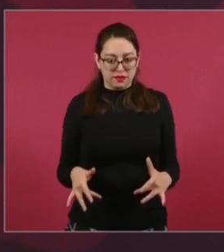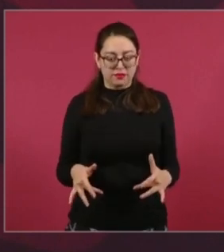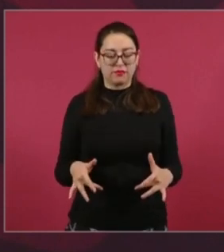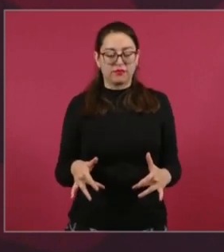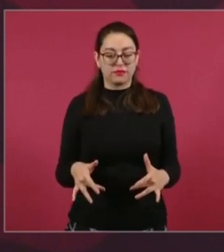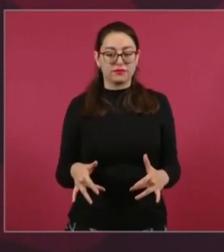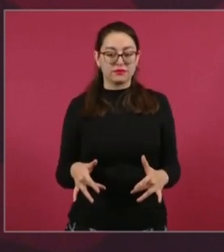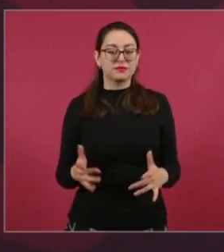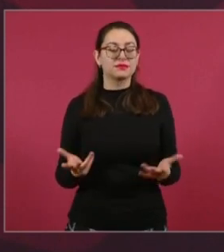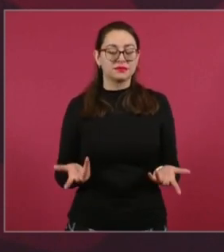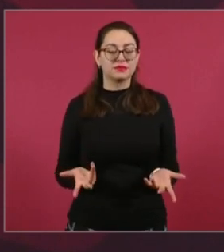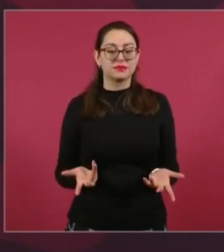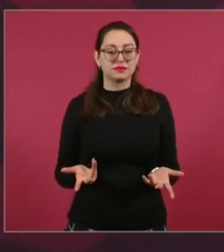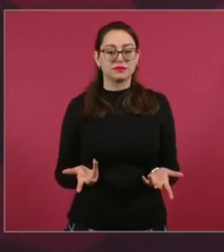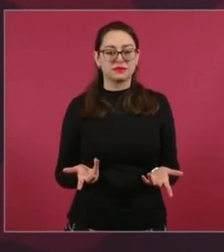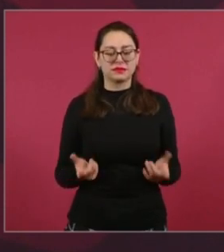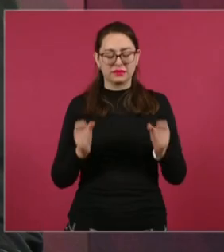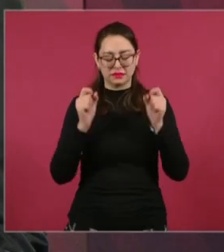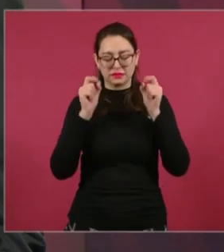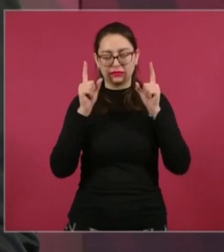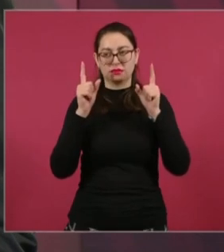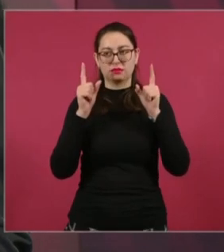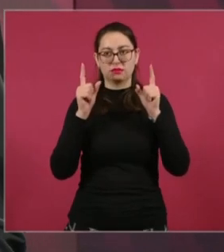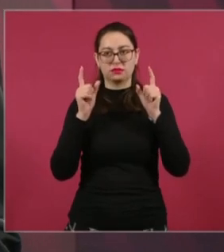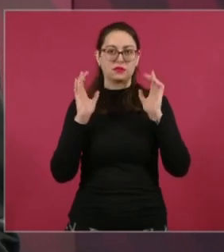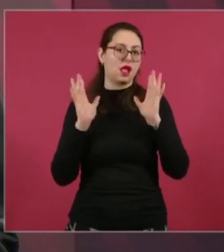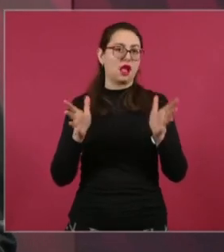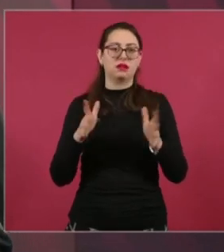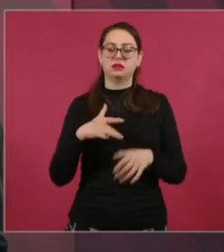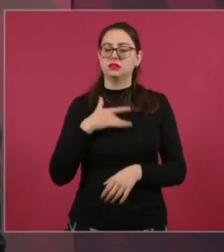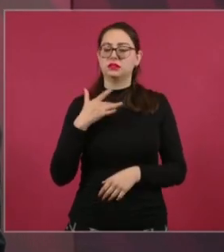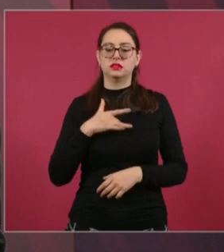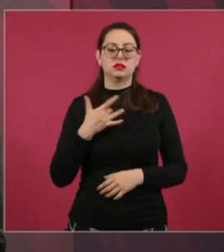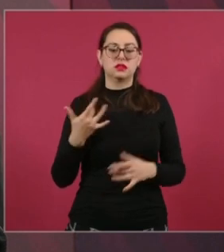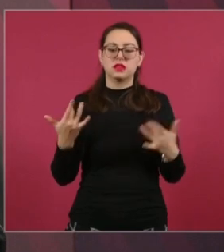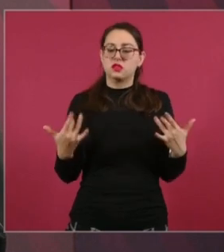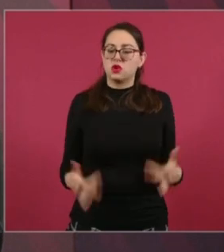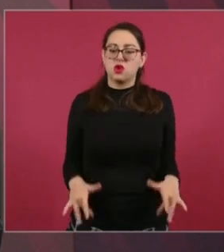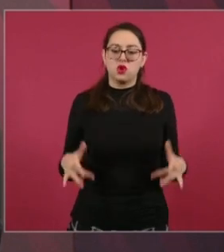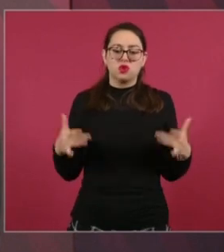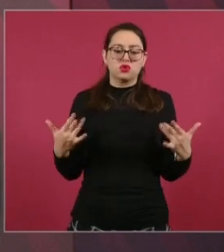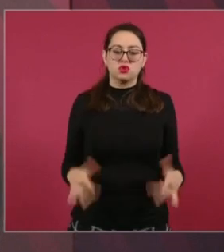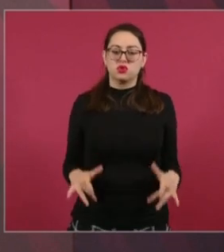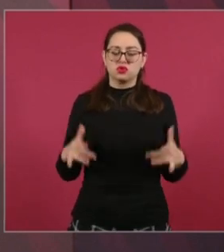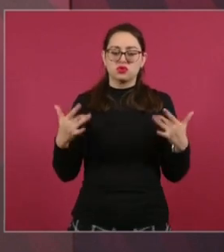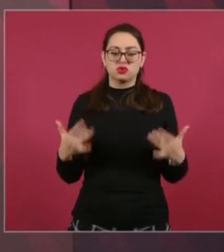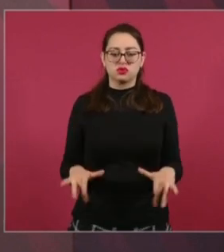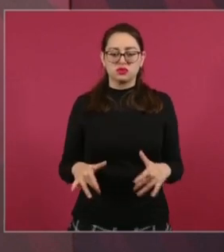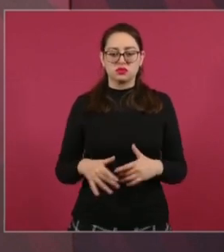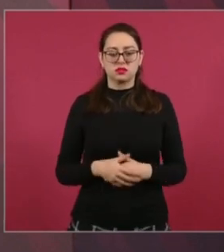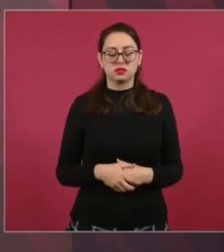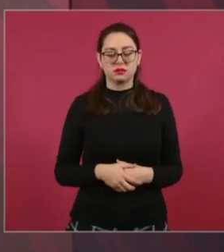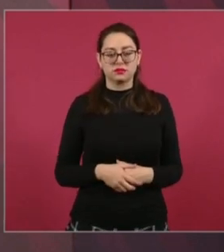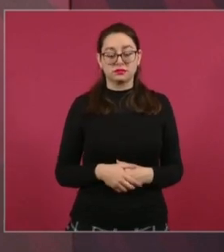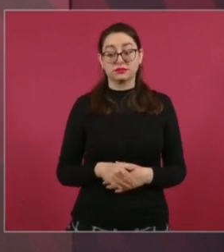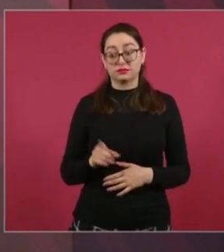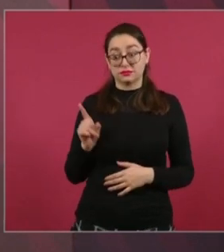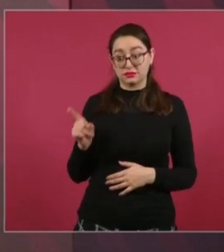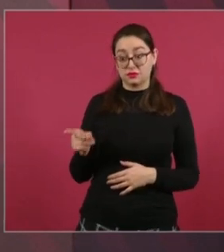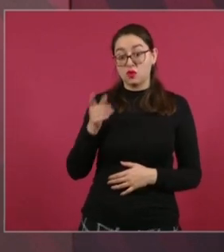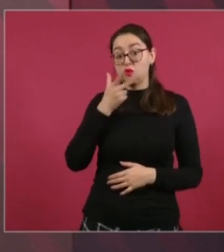uno se levanta, dice Tolstoy,